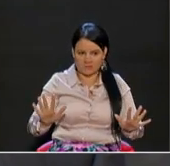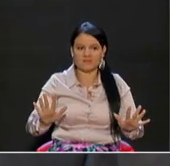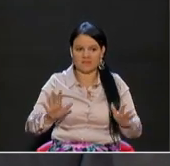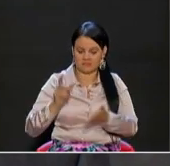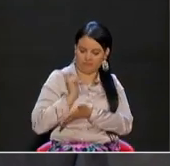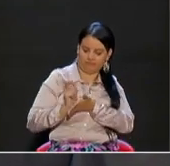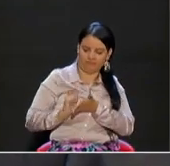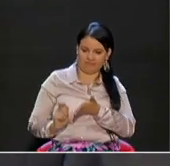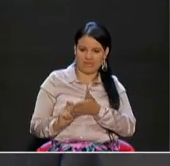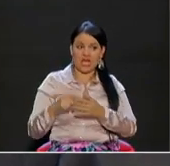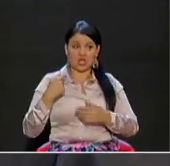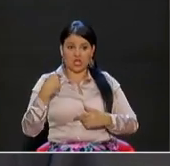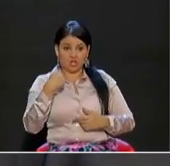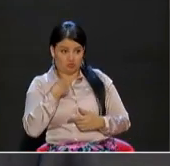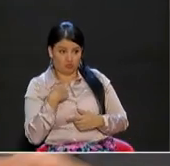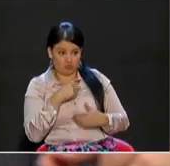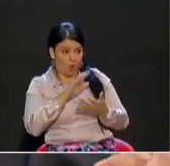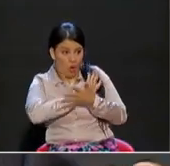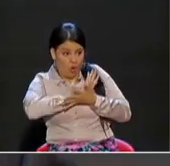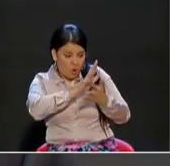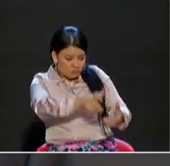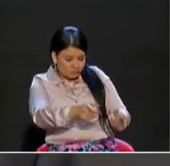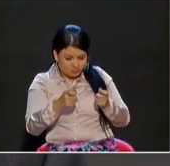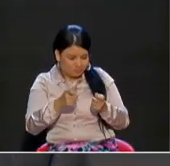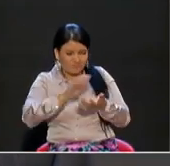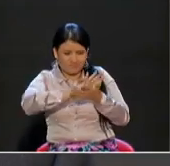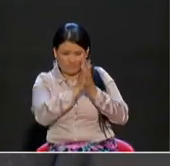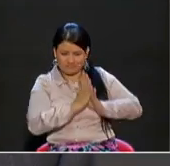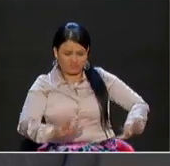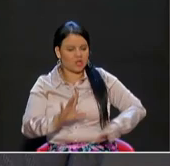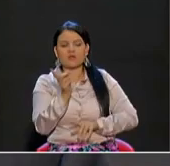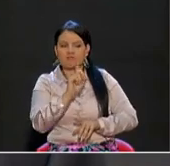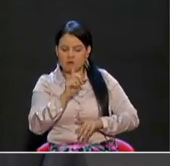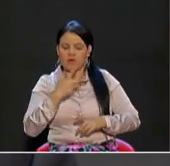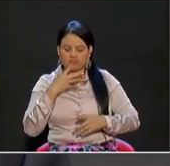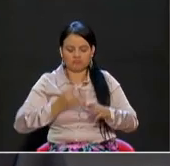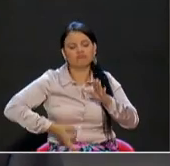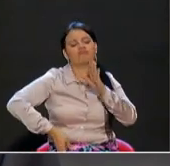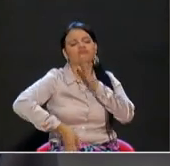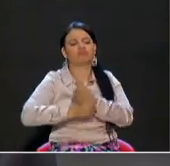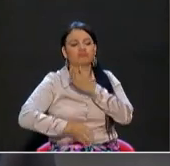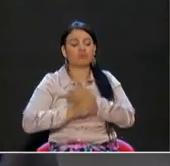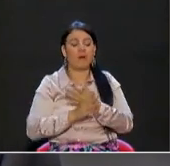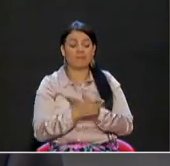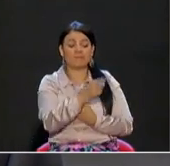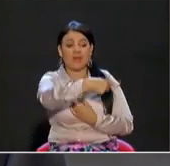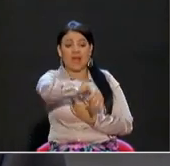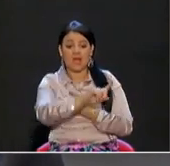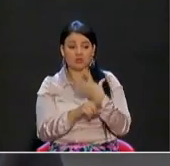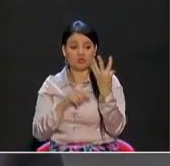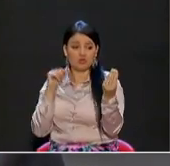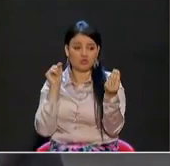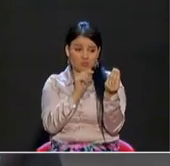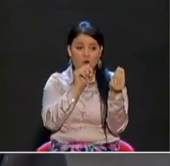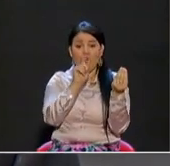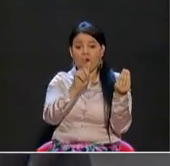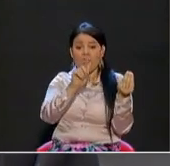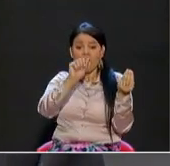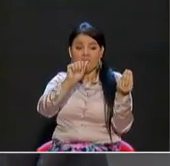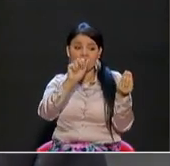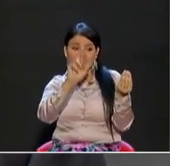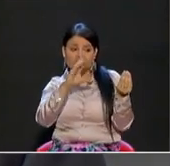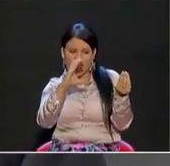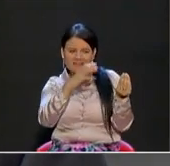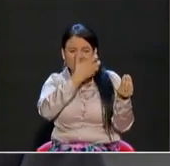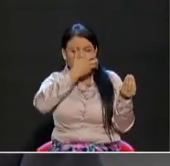frentero franco y dejara a la opinión pública con los desmovilizados de las farc aquellos